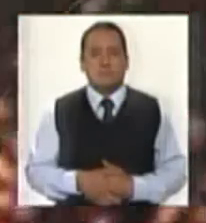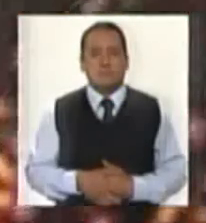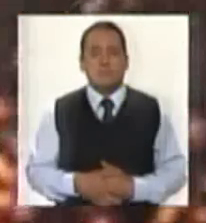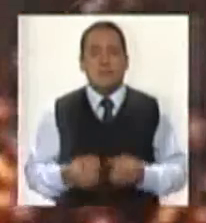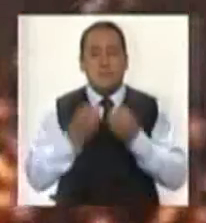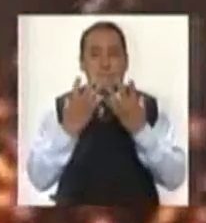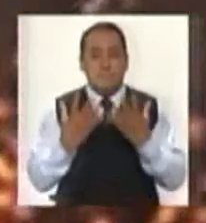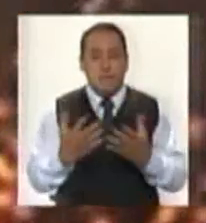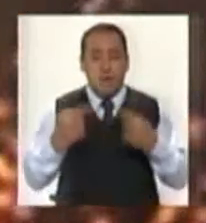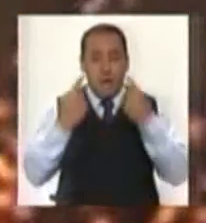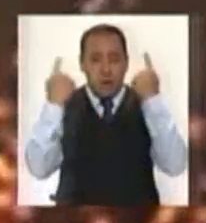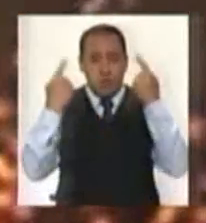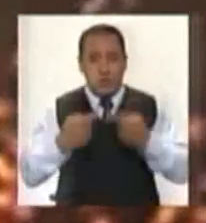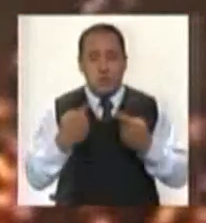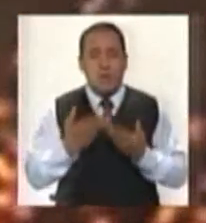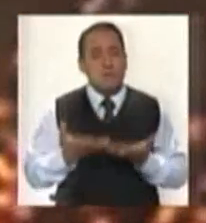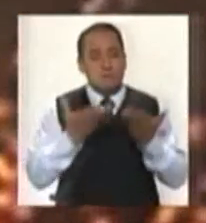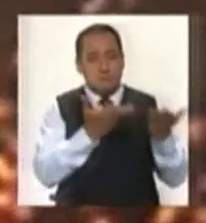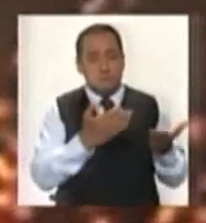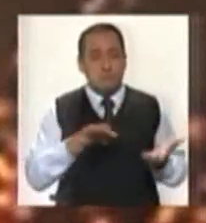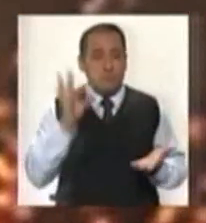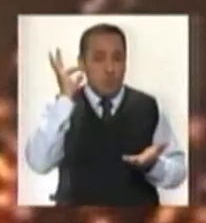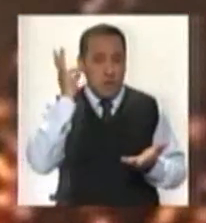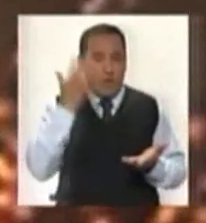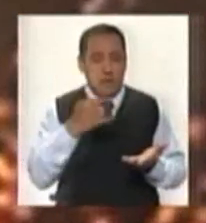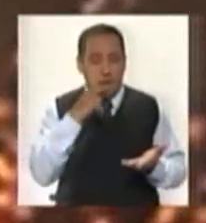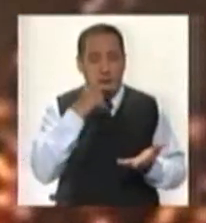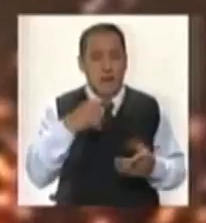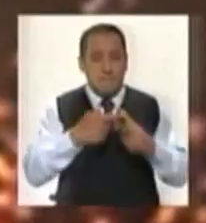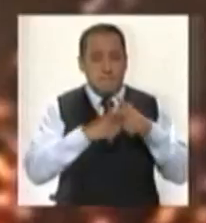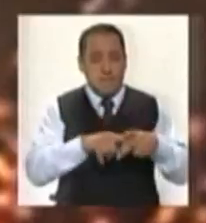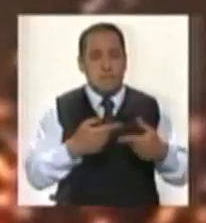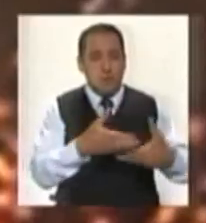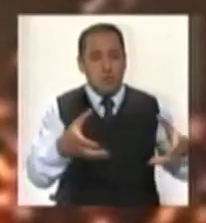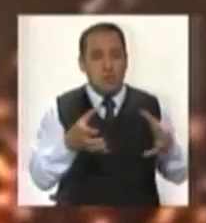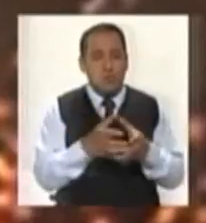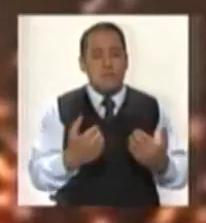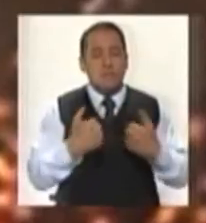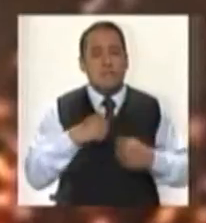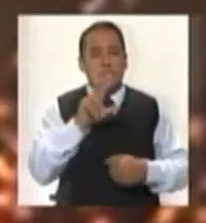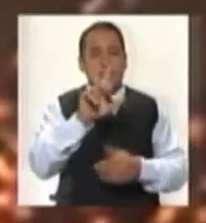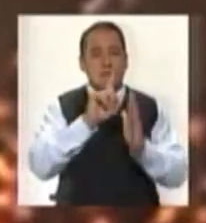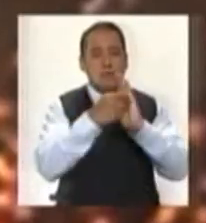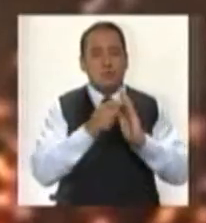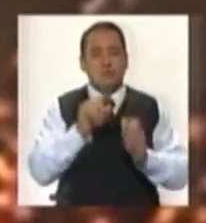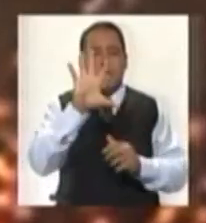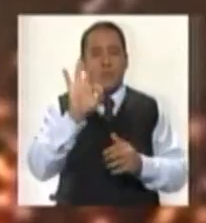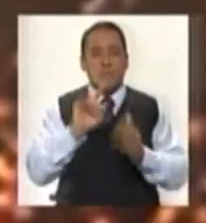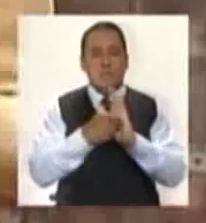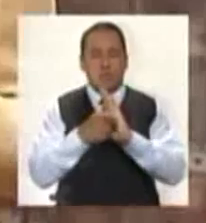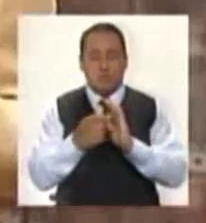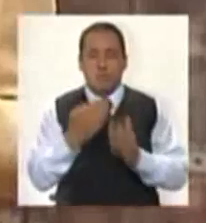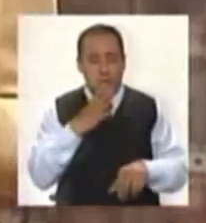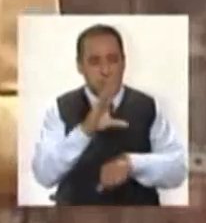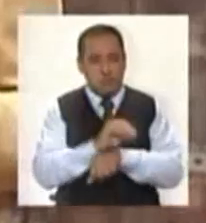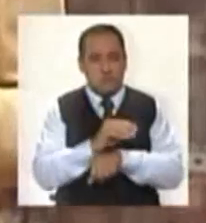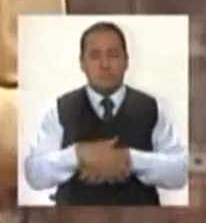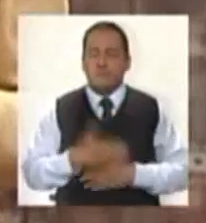Muy bien, según lo acordado, es el turno de la señora Patricia Juárez, representante del Comité Promotor. Tiene 3:50. Buenas noches. Buenas